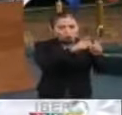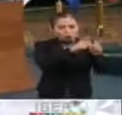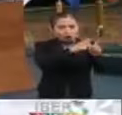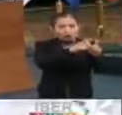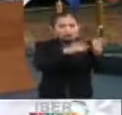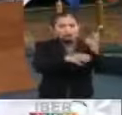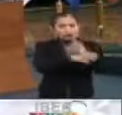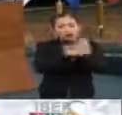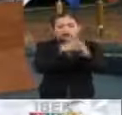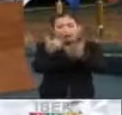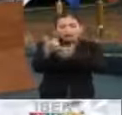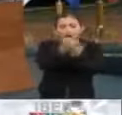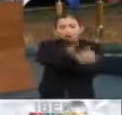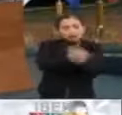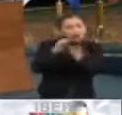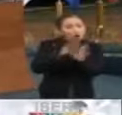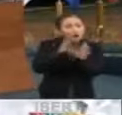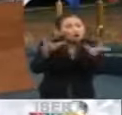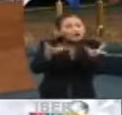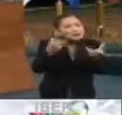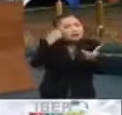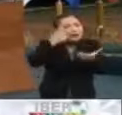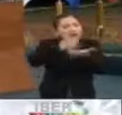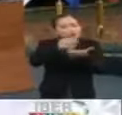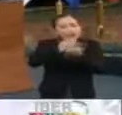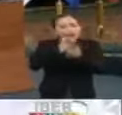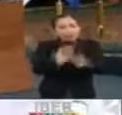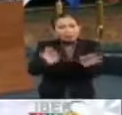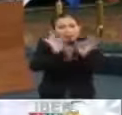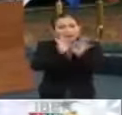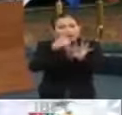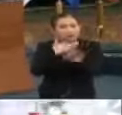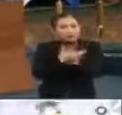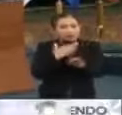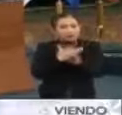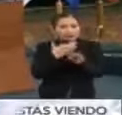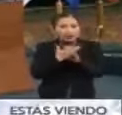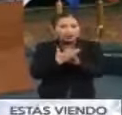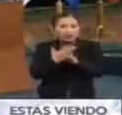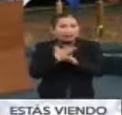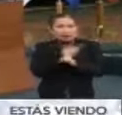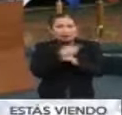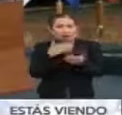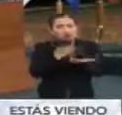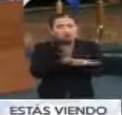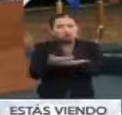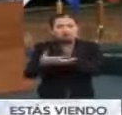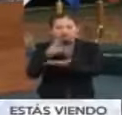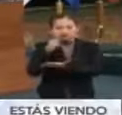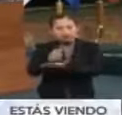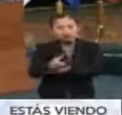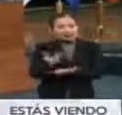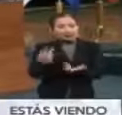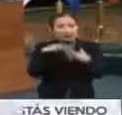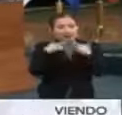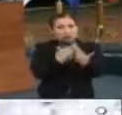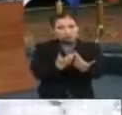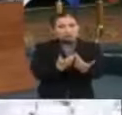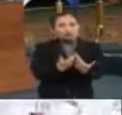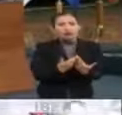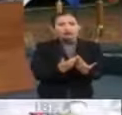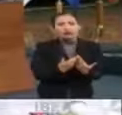los instrumentos de cooperación más importantes que ahorita, pues obviamente se tuvieron sobre la mesa en esta